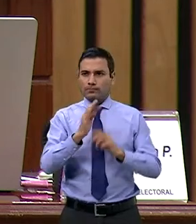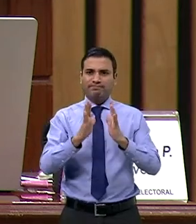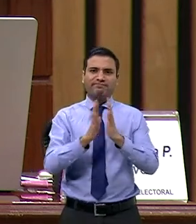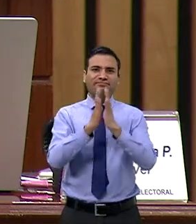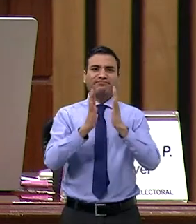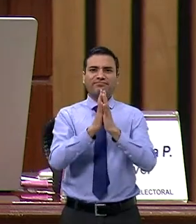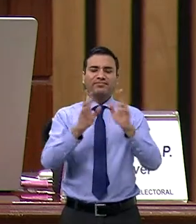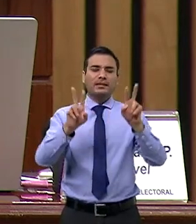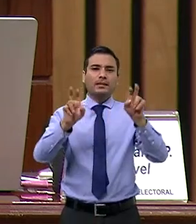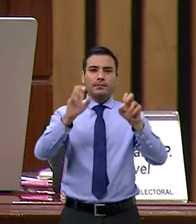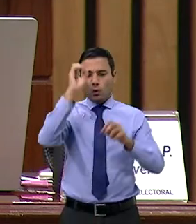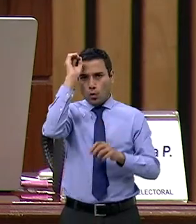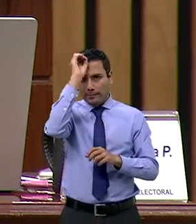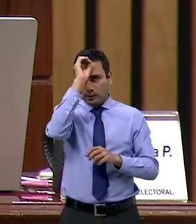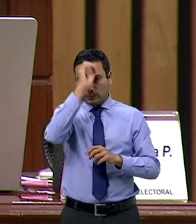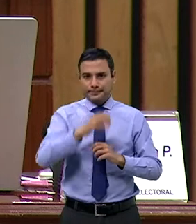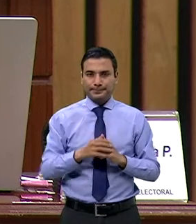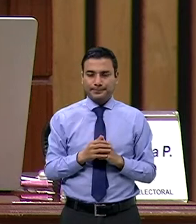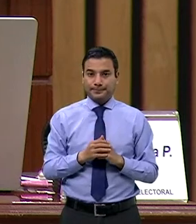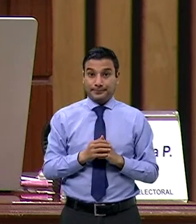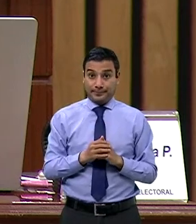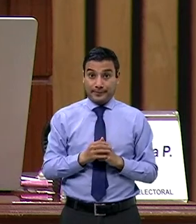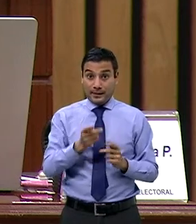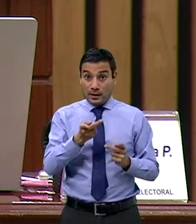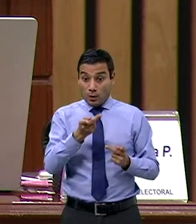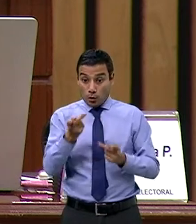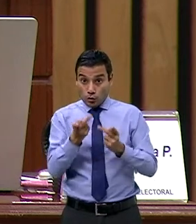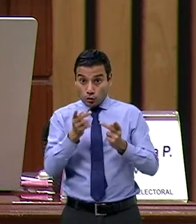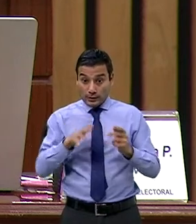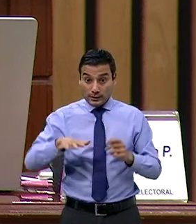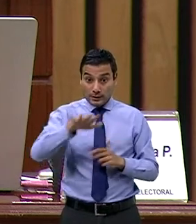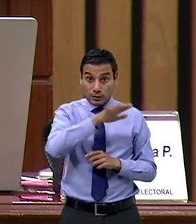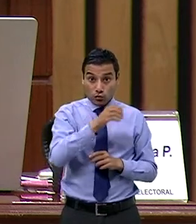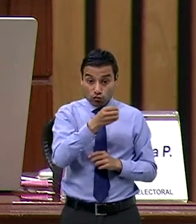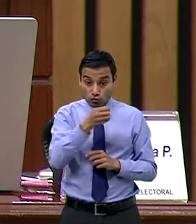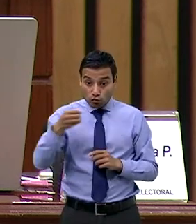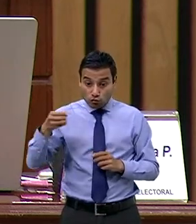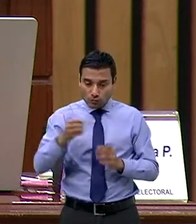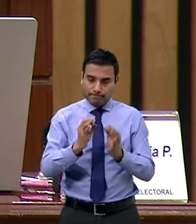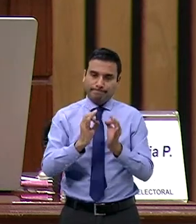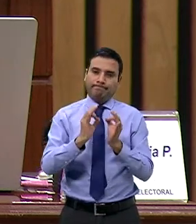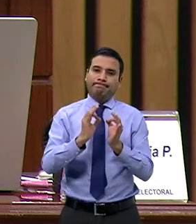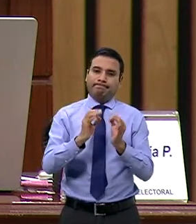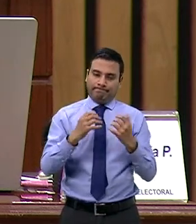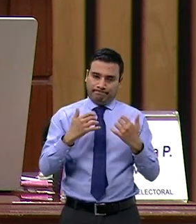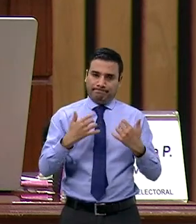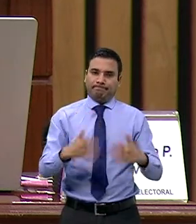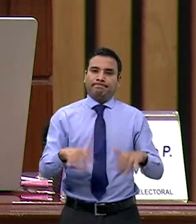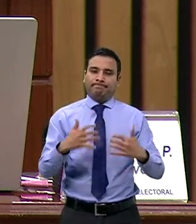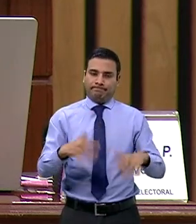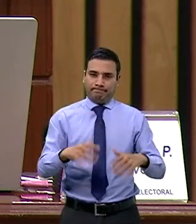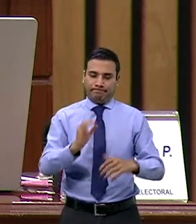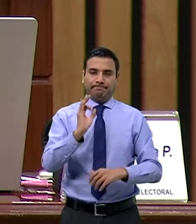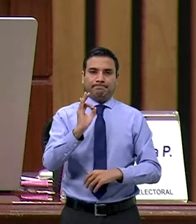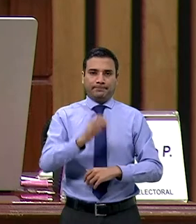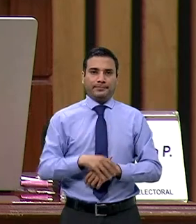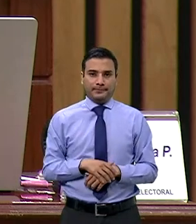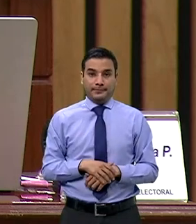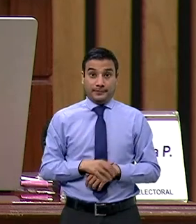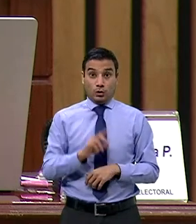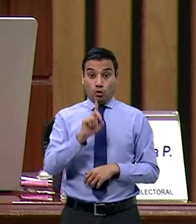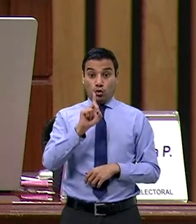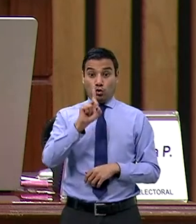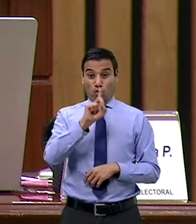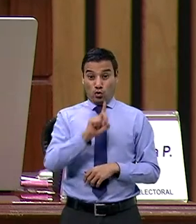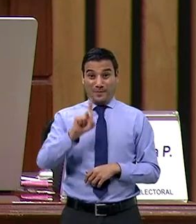el desarrollo de la consulta es por sí misma ya un triunfo para el poder ciudadano este domingo primero de agosto hemos iniciado